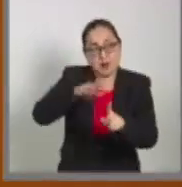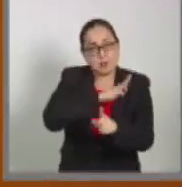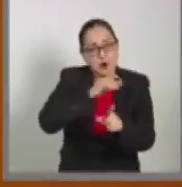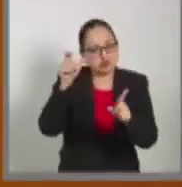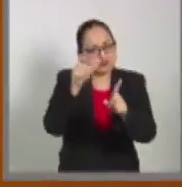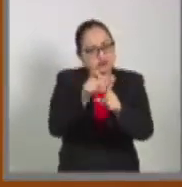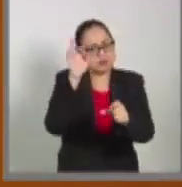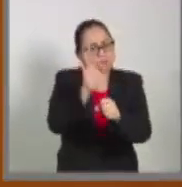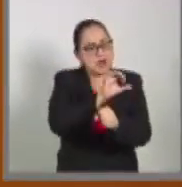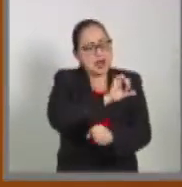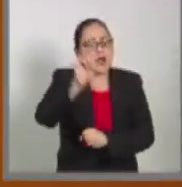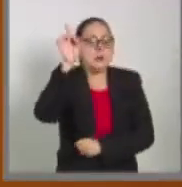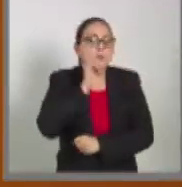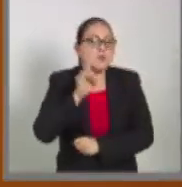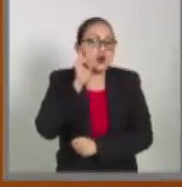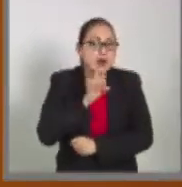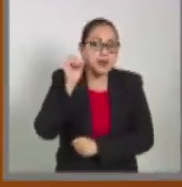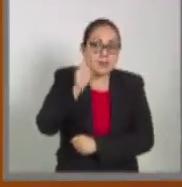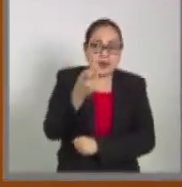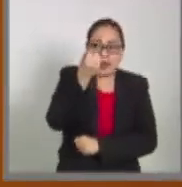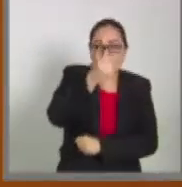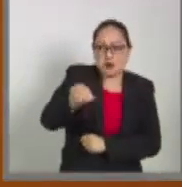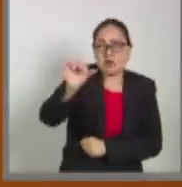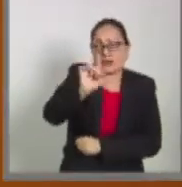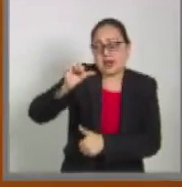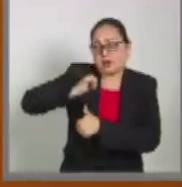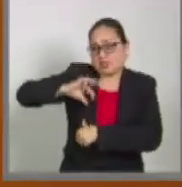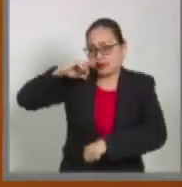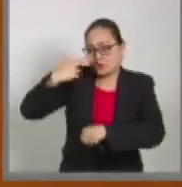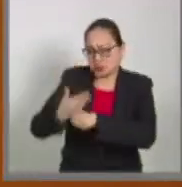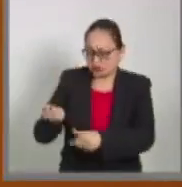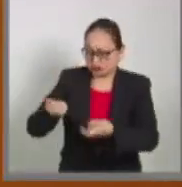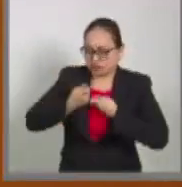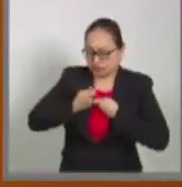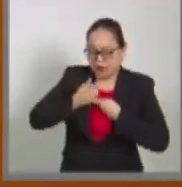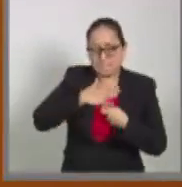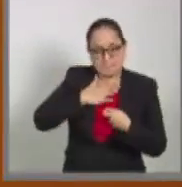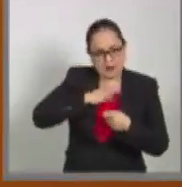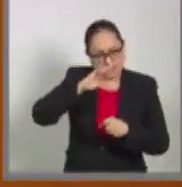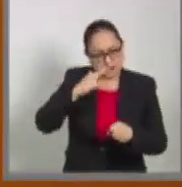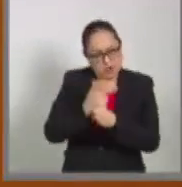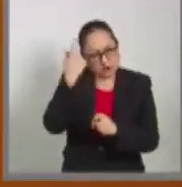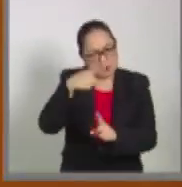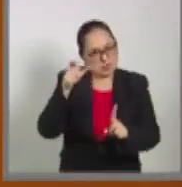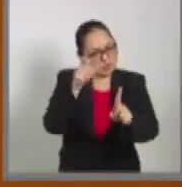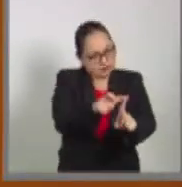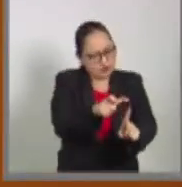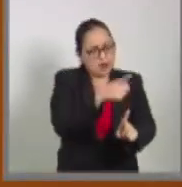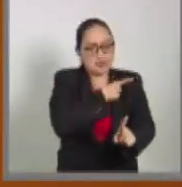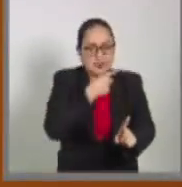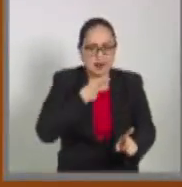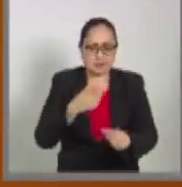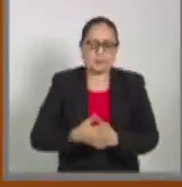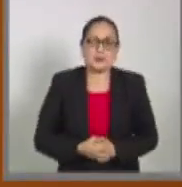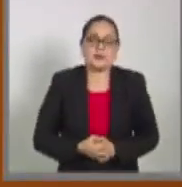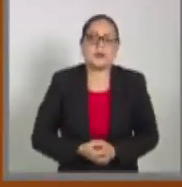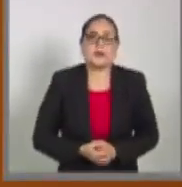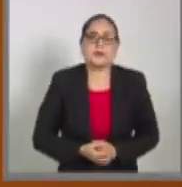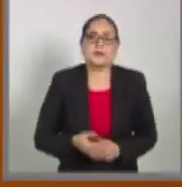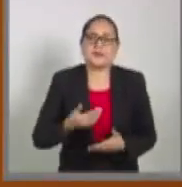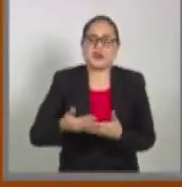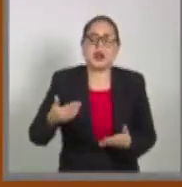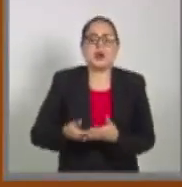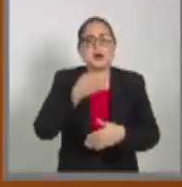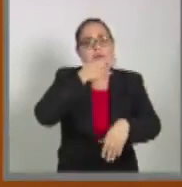brindar protección a las mujeres y obligar a que las autoridades asuman sus responsabilidades en esta materia. Hoy digo